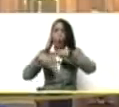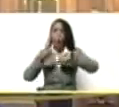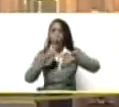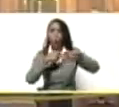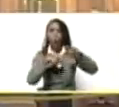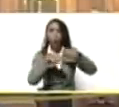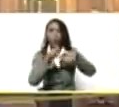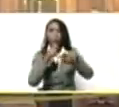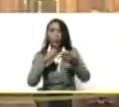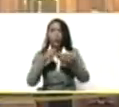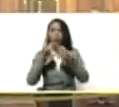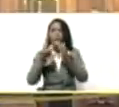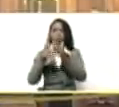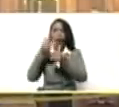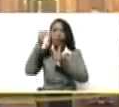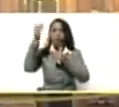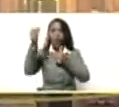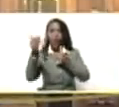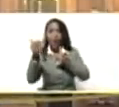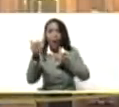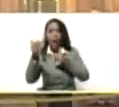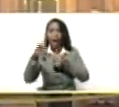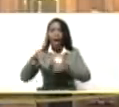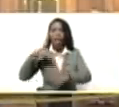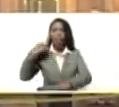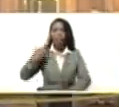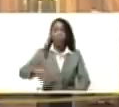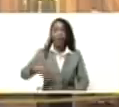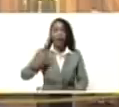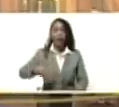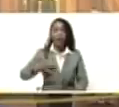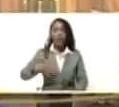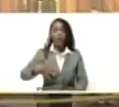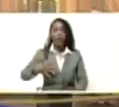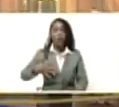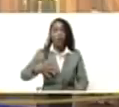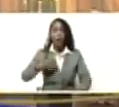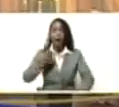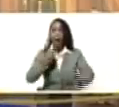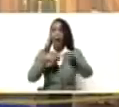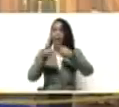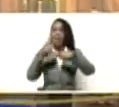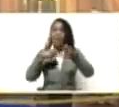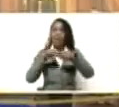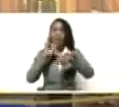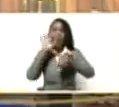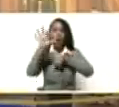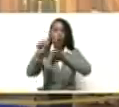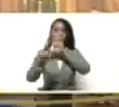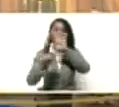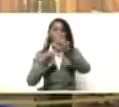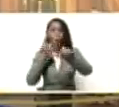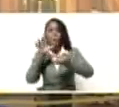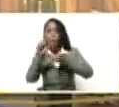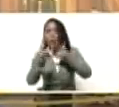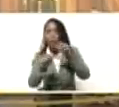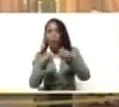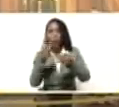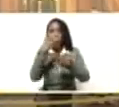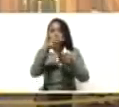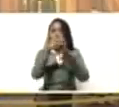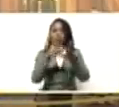gracias presidente buenas noches para ustedes para todos los diputados colegas gobernadores de todo el país que nos ve que nos escuchó